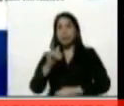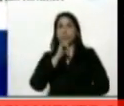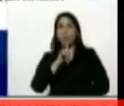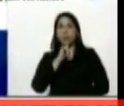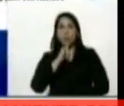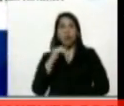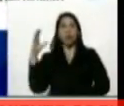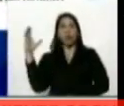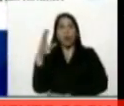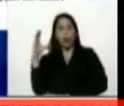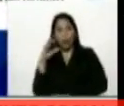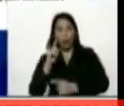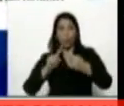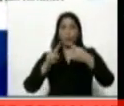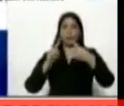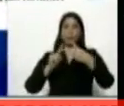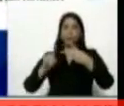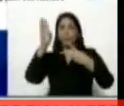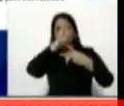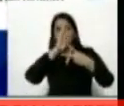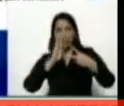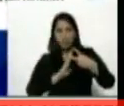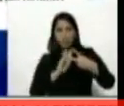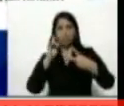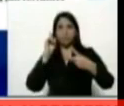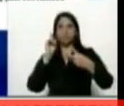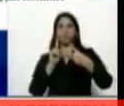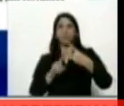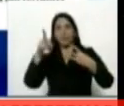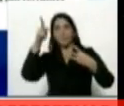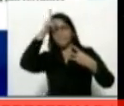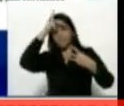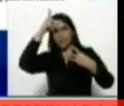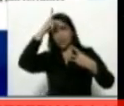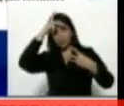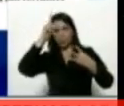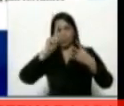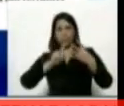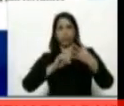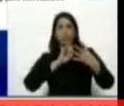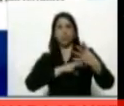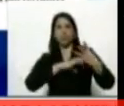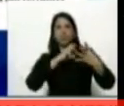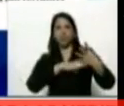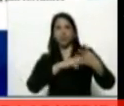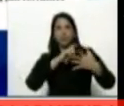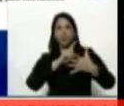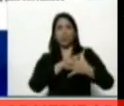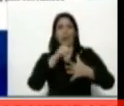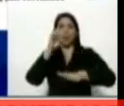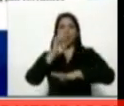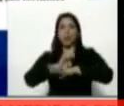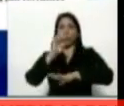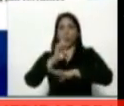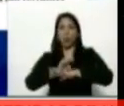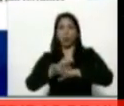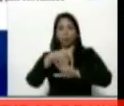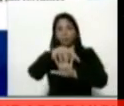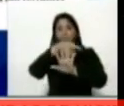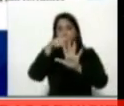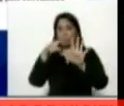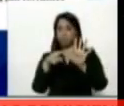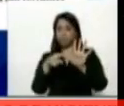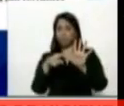es que mi cálculo es que los tanqueros pasarán, porque no es el momento para